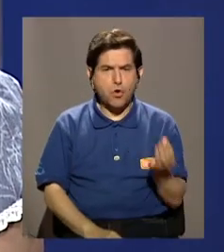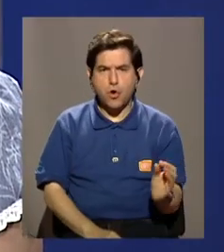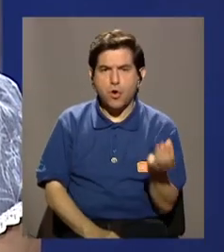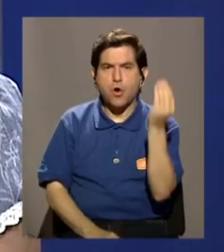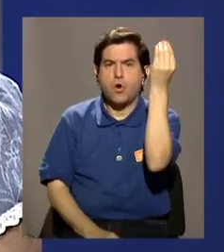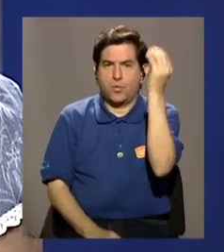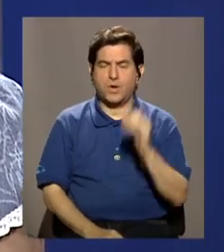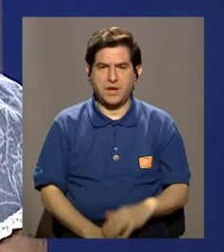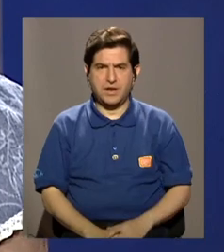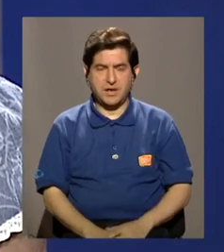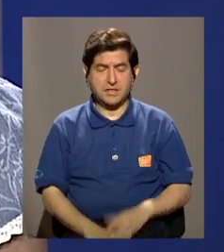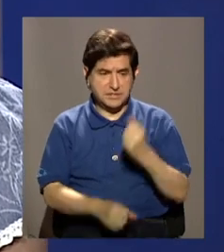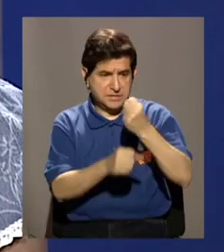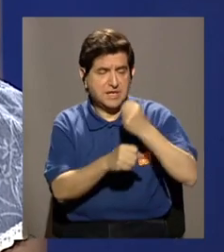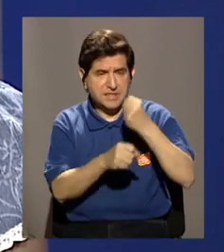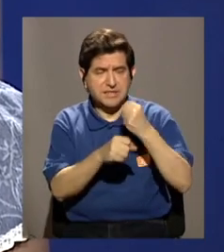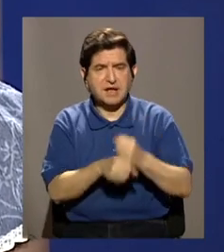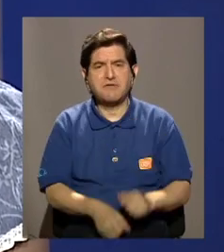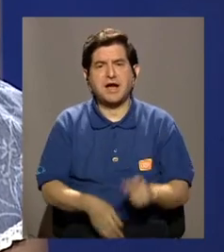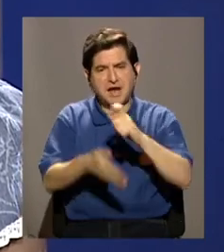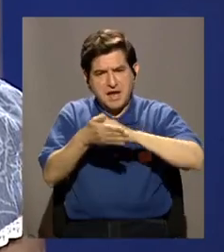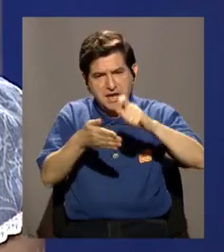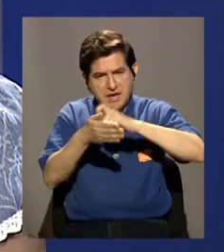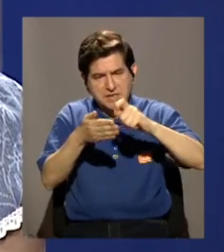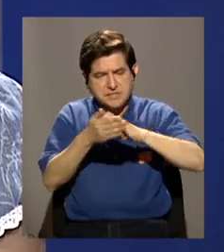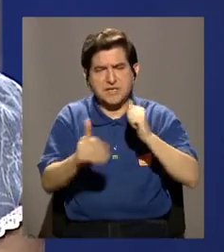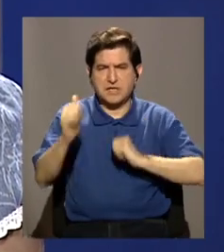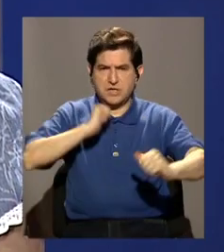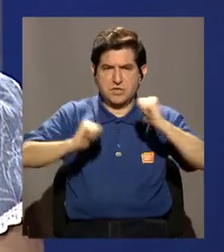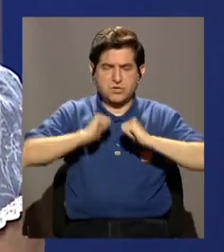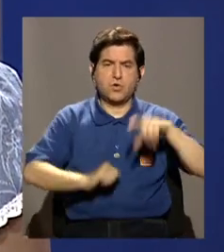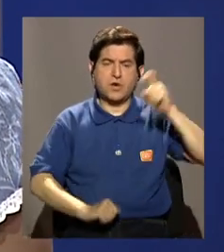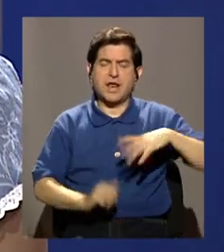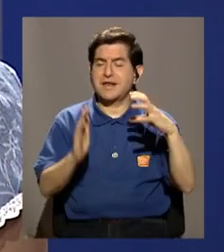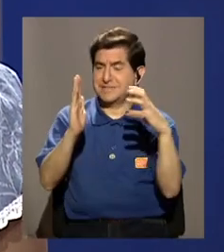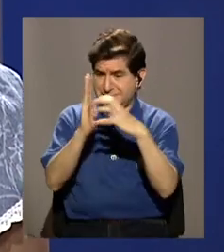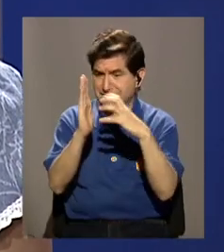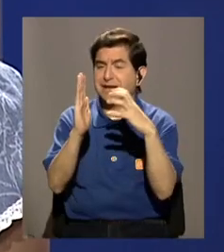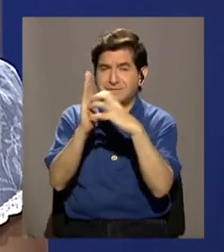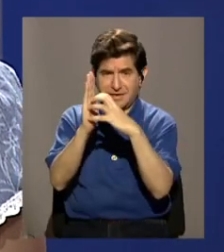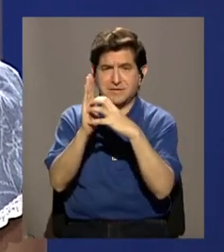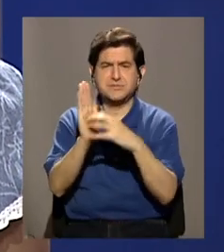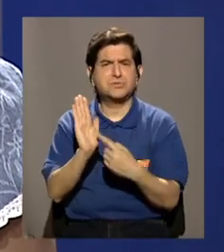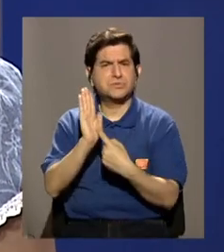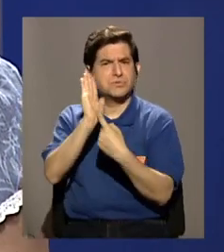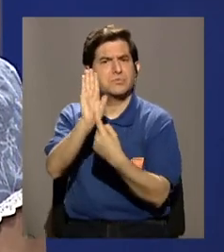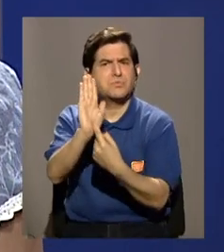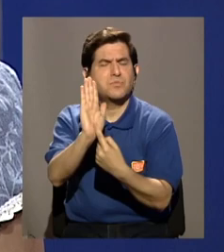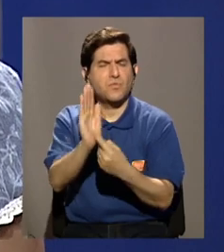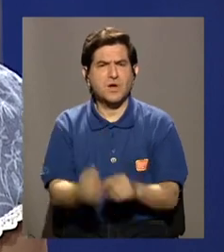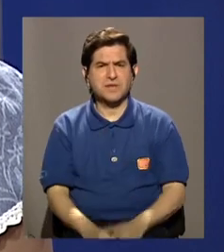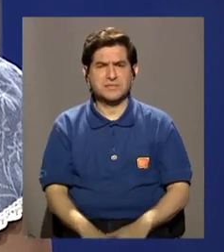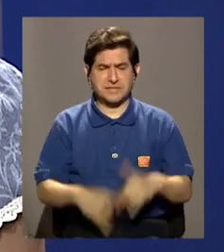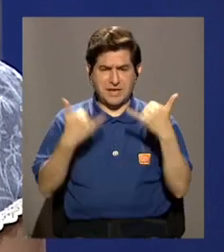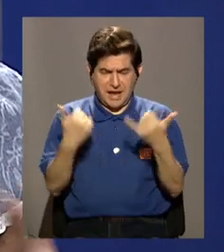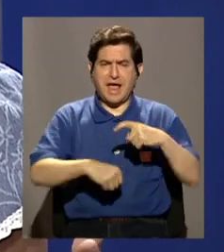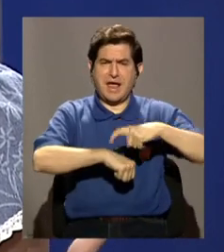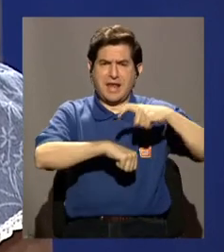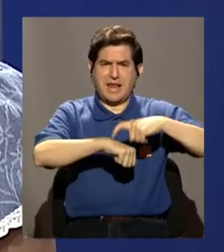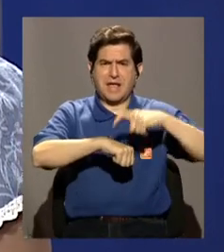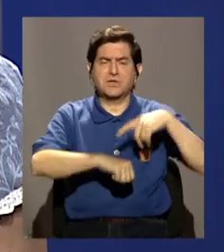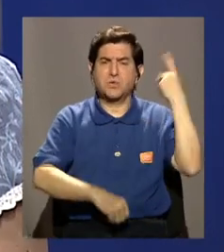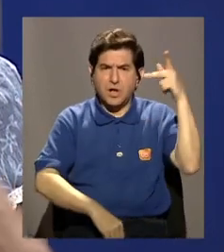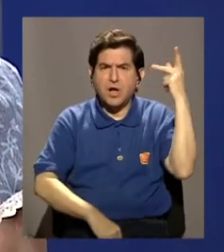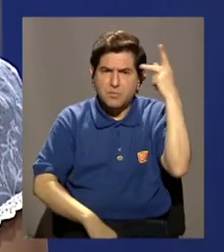de los jóvenes la dramaturgia costarricense tenemos que crear textos que generar textos que hablan de nuestra de nuestro momento